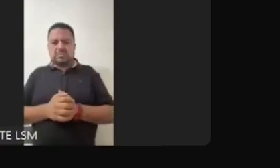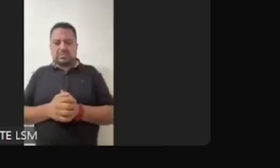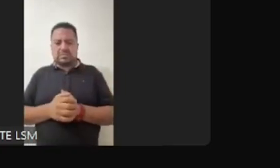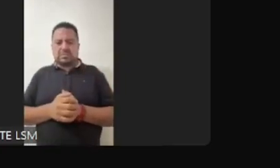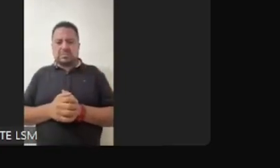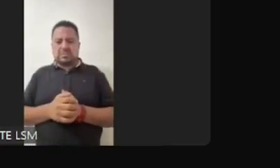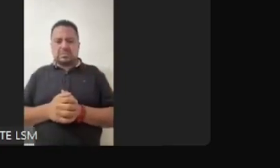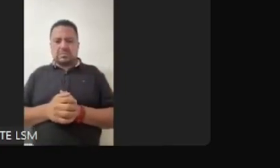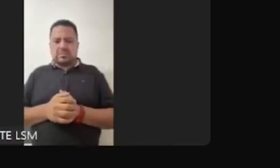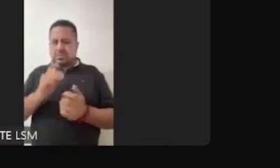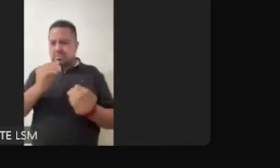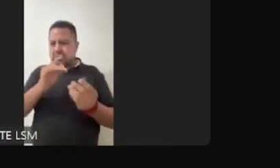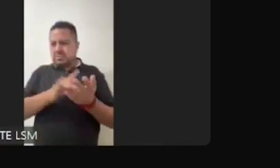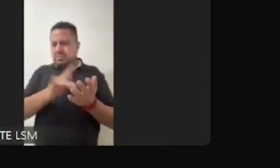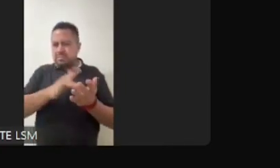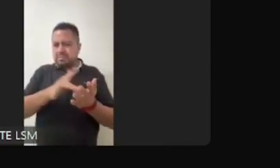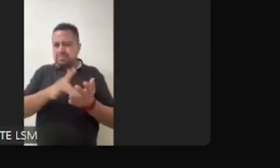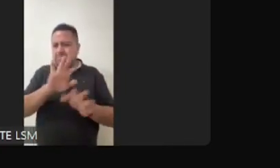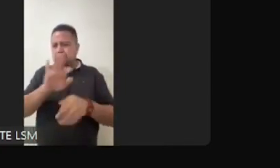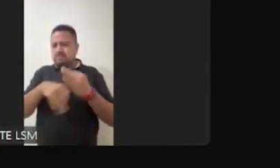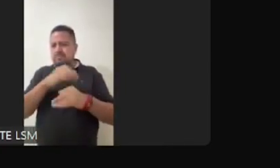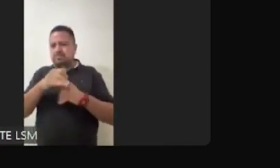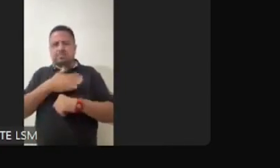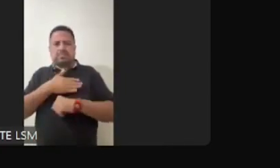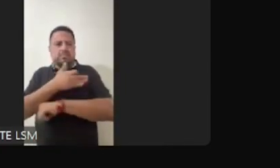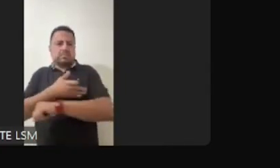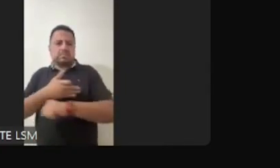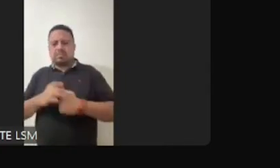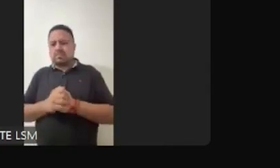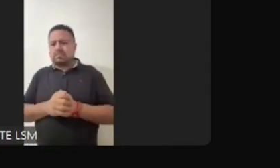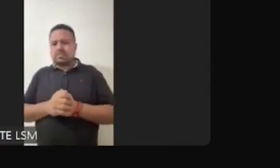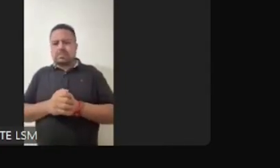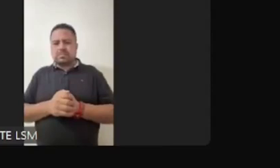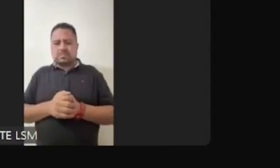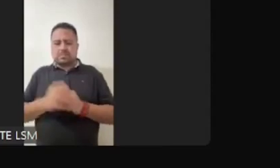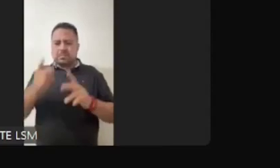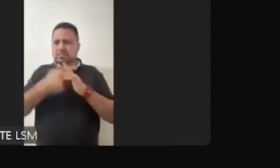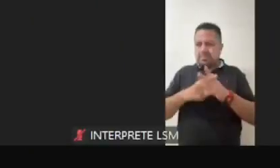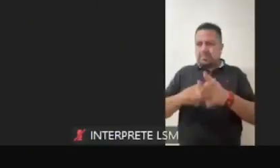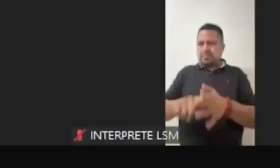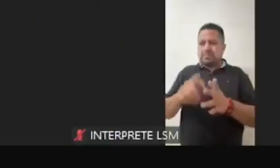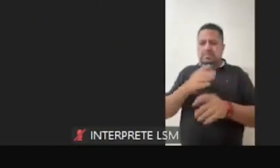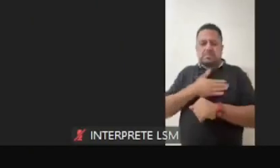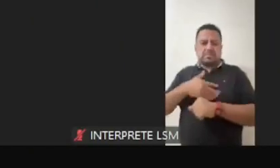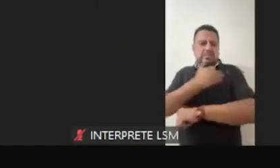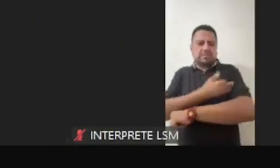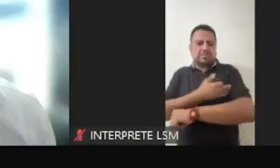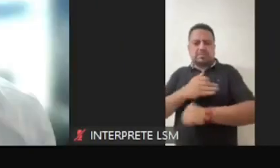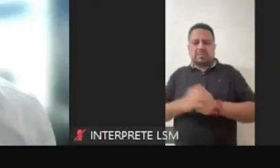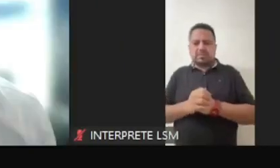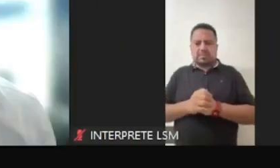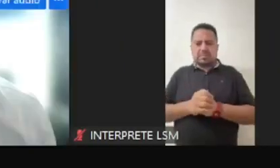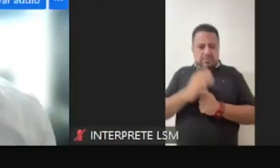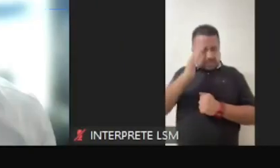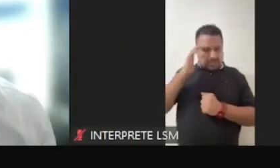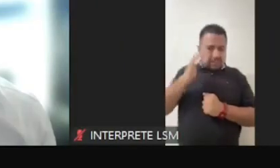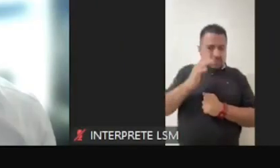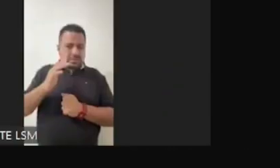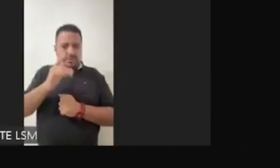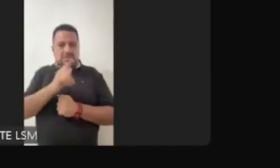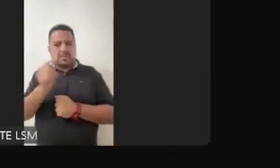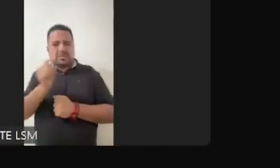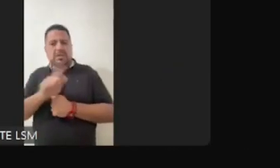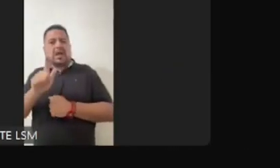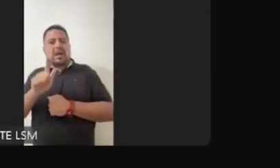día Muchas gracias a todas y a todos Buenas tardes adelante Muy buenas tardes tard Hola qué tal Muy buenas